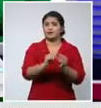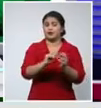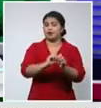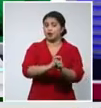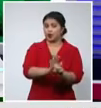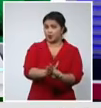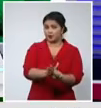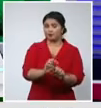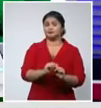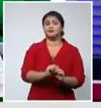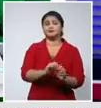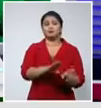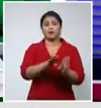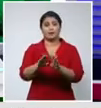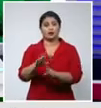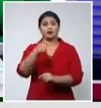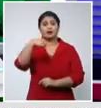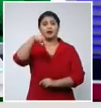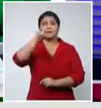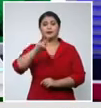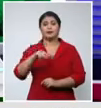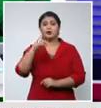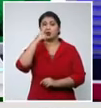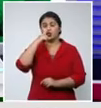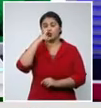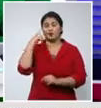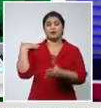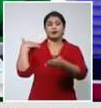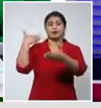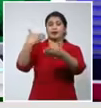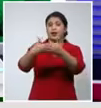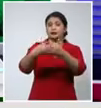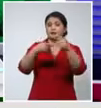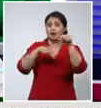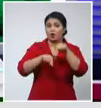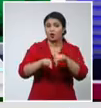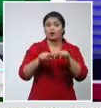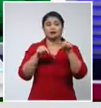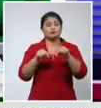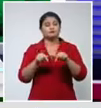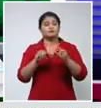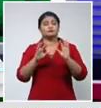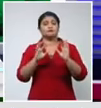Del 1 de noviembre a la fecha, este porciento se acumulan